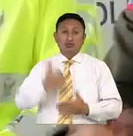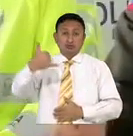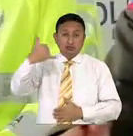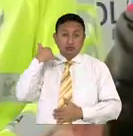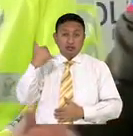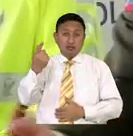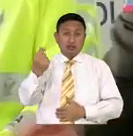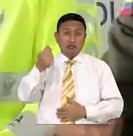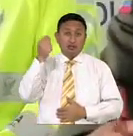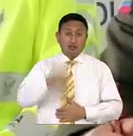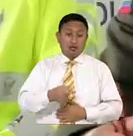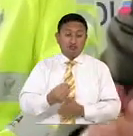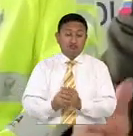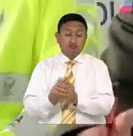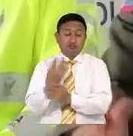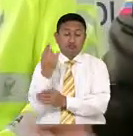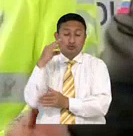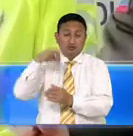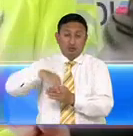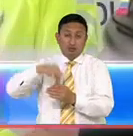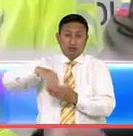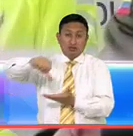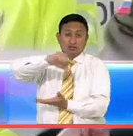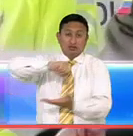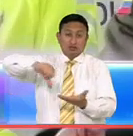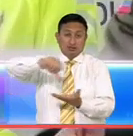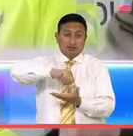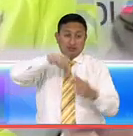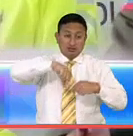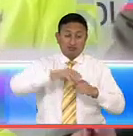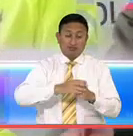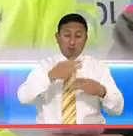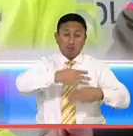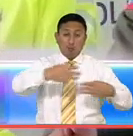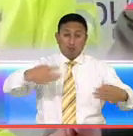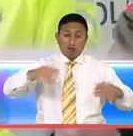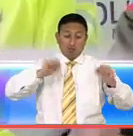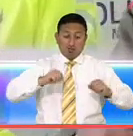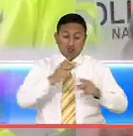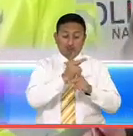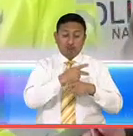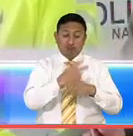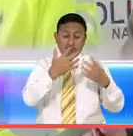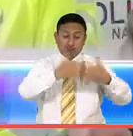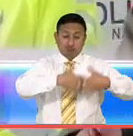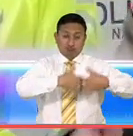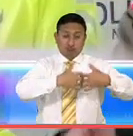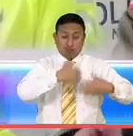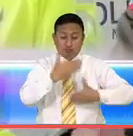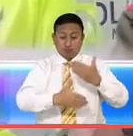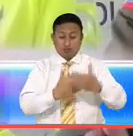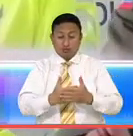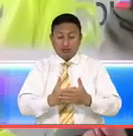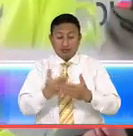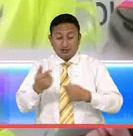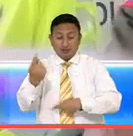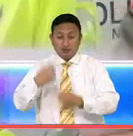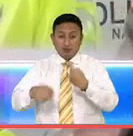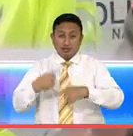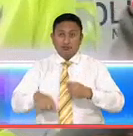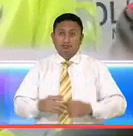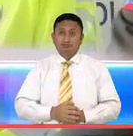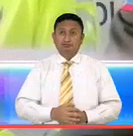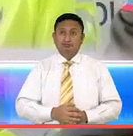plantas semillas aceite y objetos y materiales de insumos para el proceso de extracción y dosificación y posteriormente de comercialización